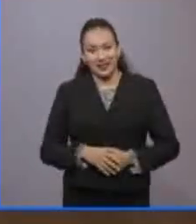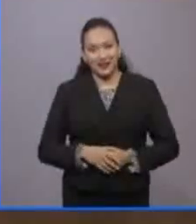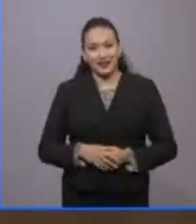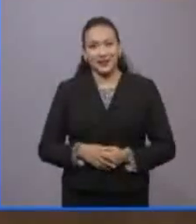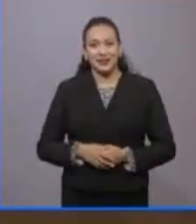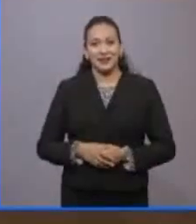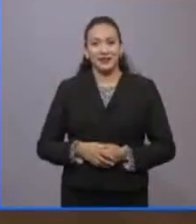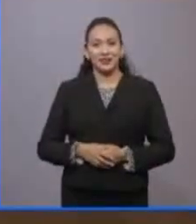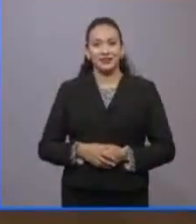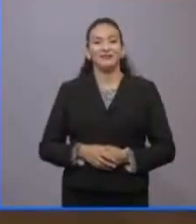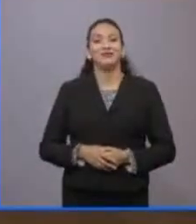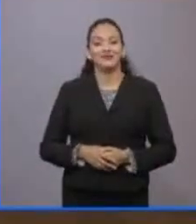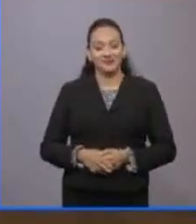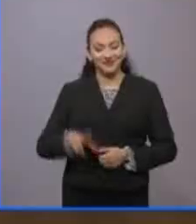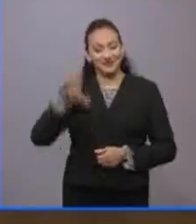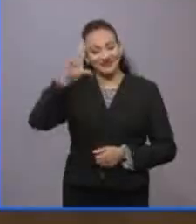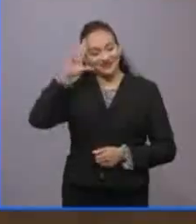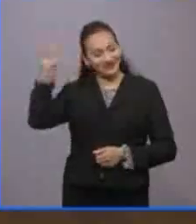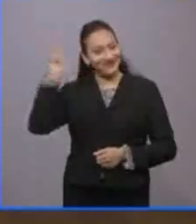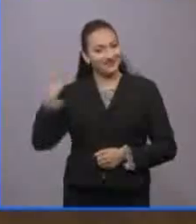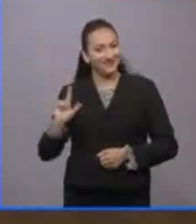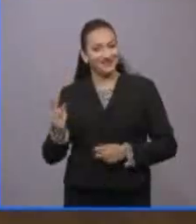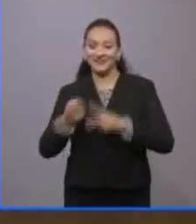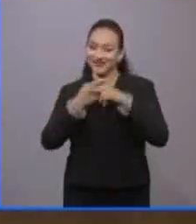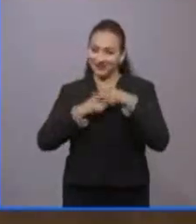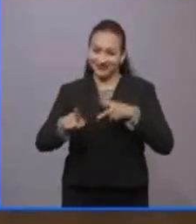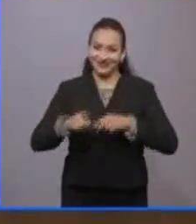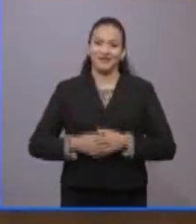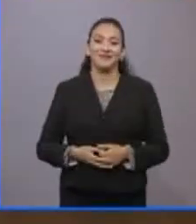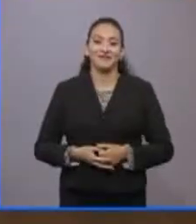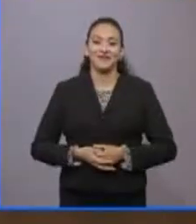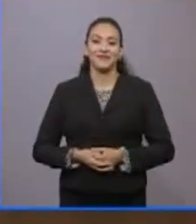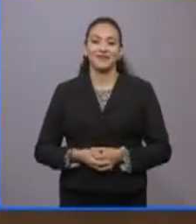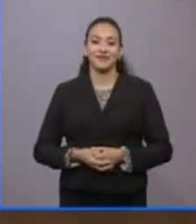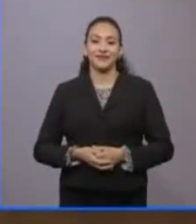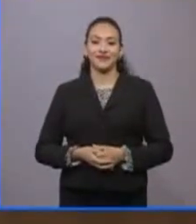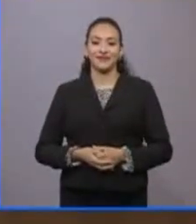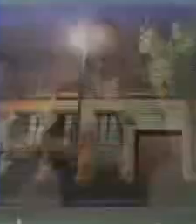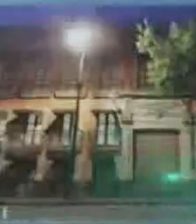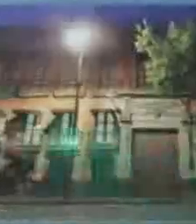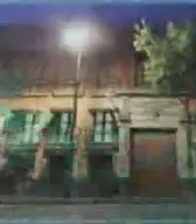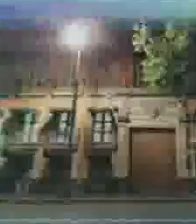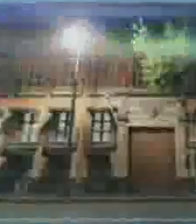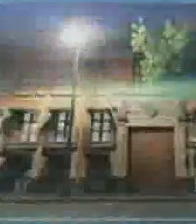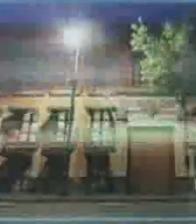mexicana. Hola, Eusiris. Y es así como iniciamos.